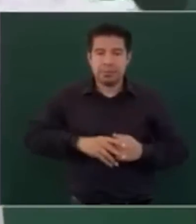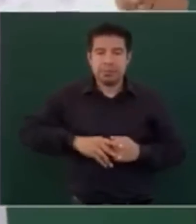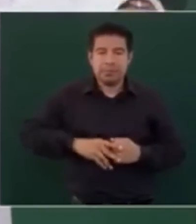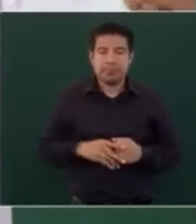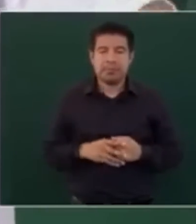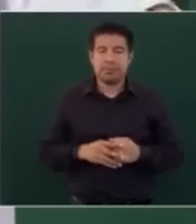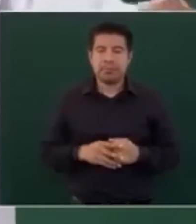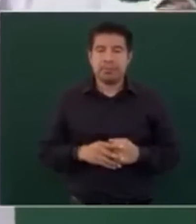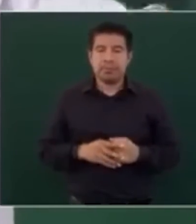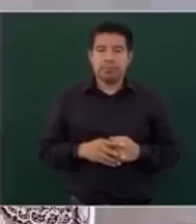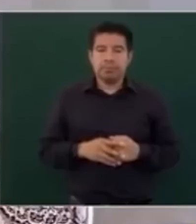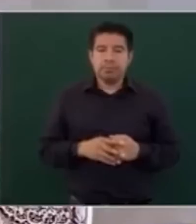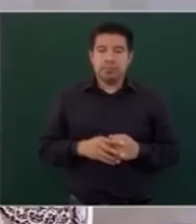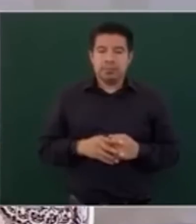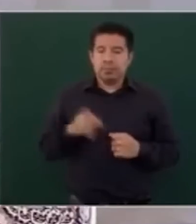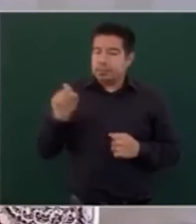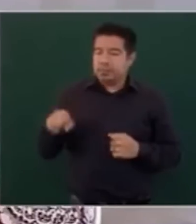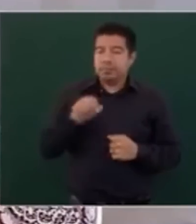en el INE